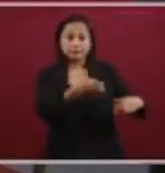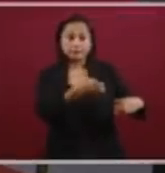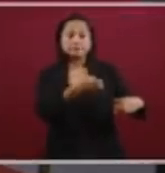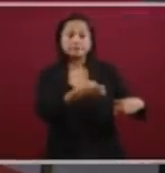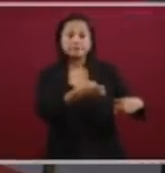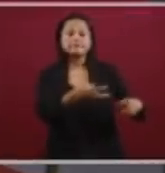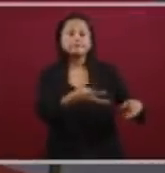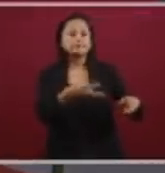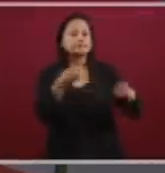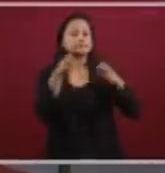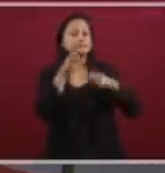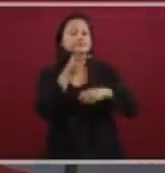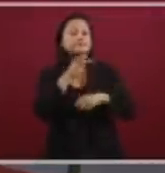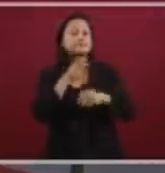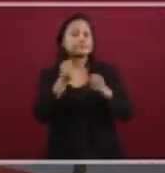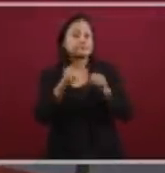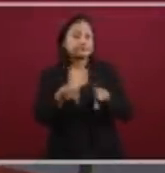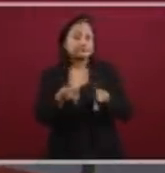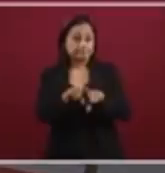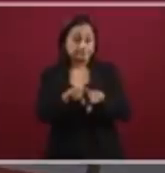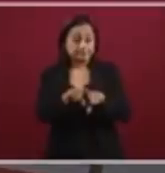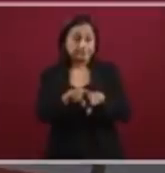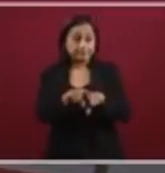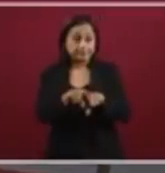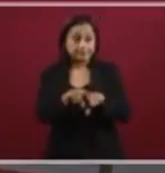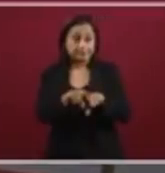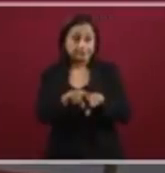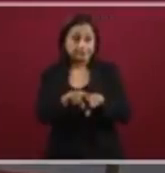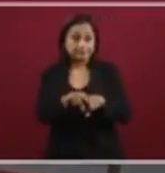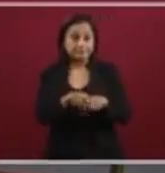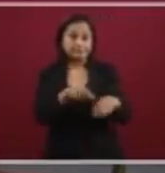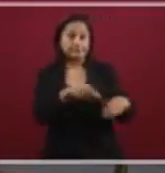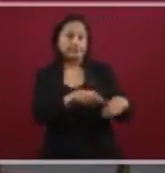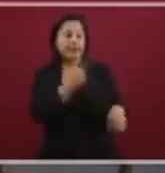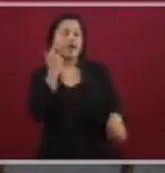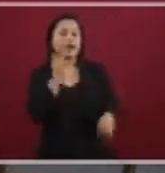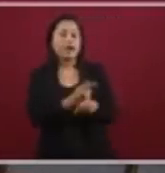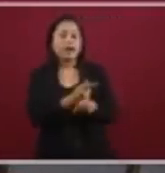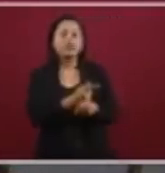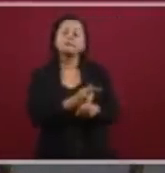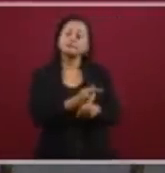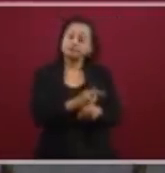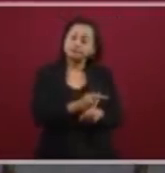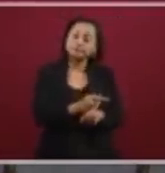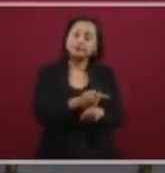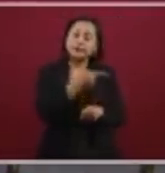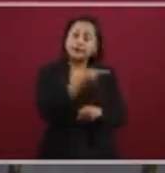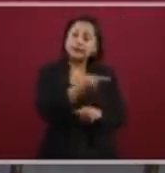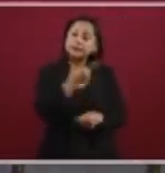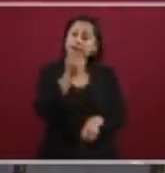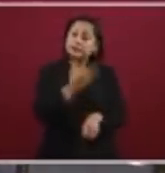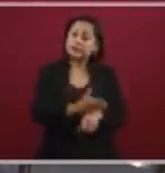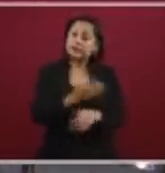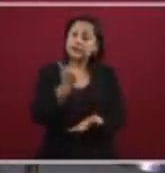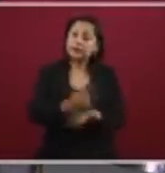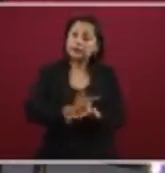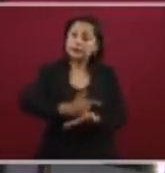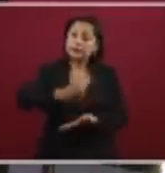y no y hay derecho a fianza es delito grave